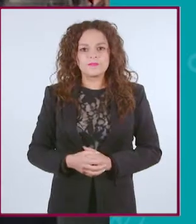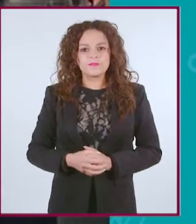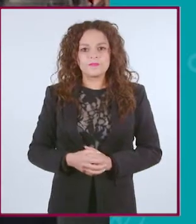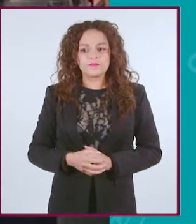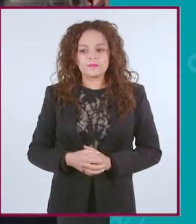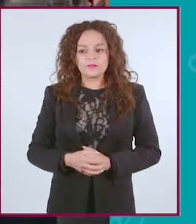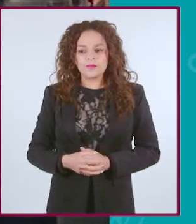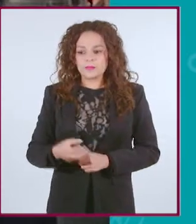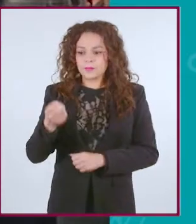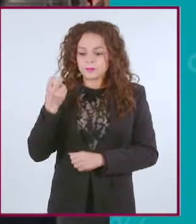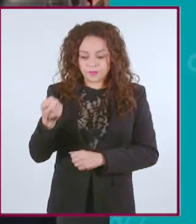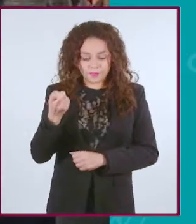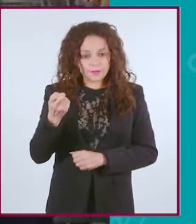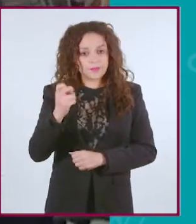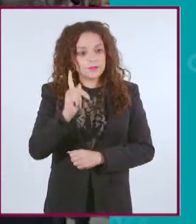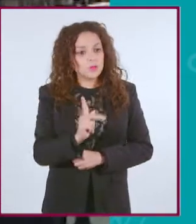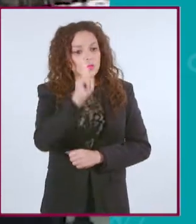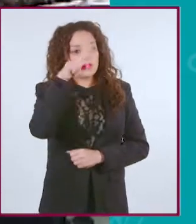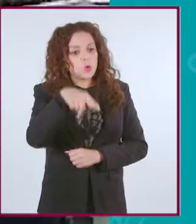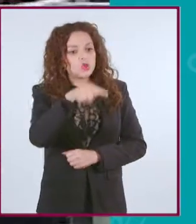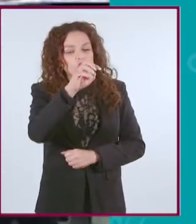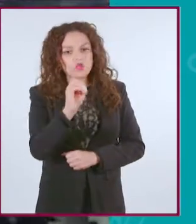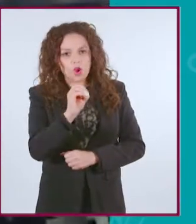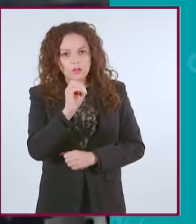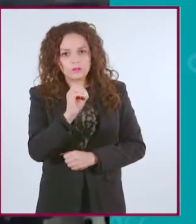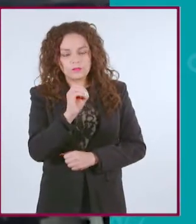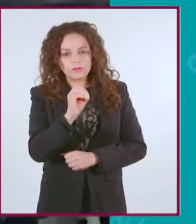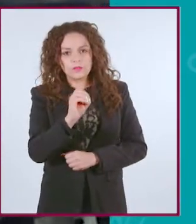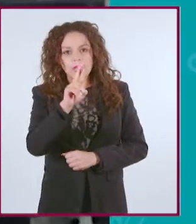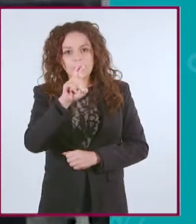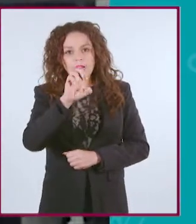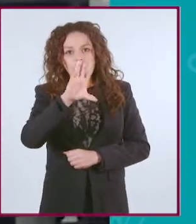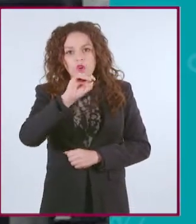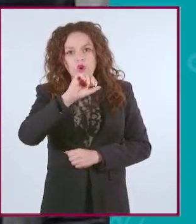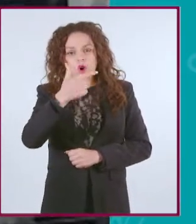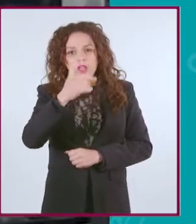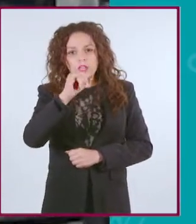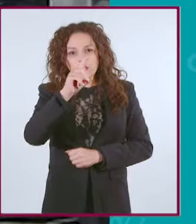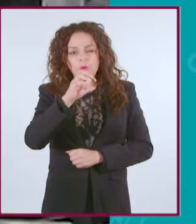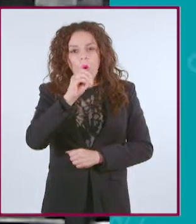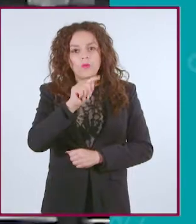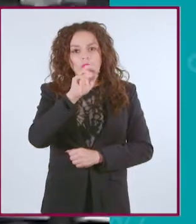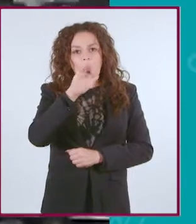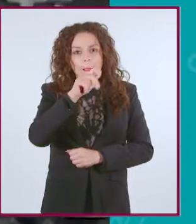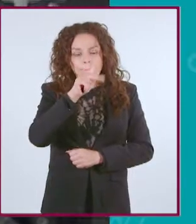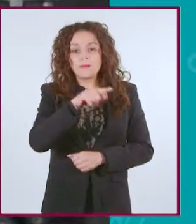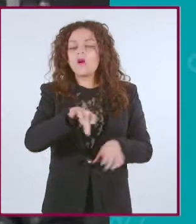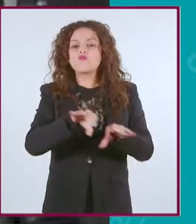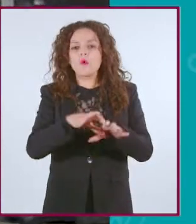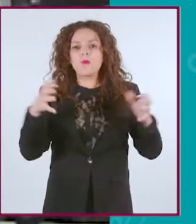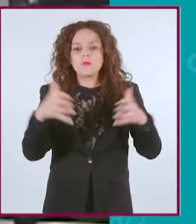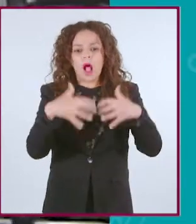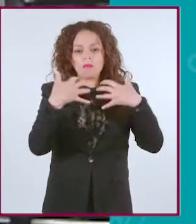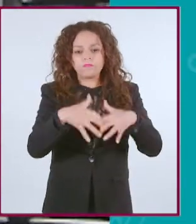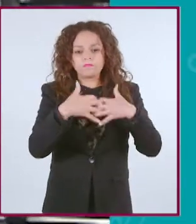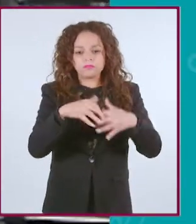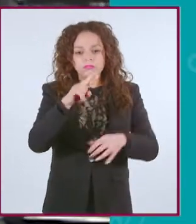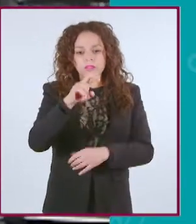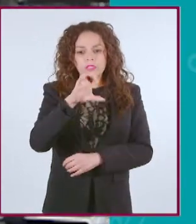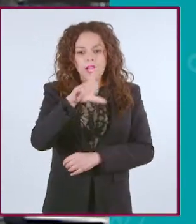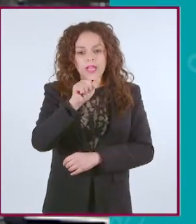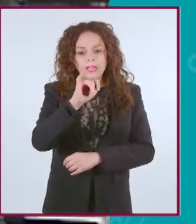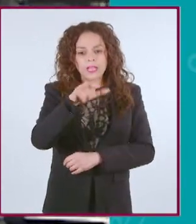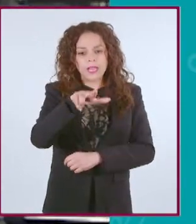de punto por recogida o trama, y aquí lo podemos elaborar en máquinas rectilíneas